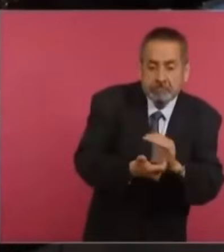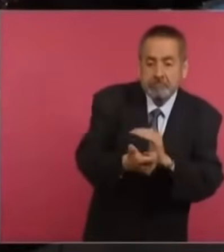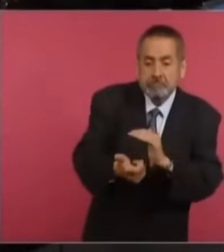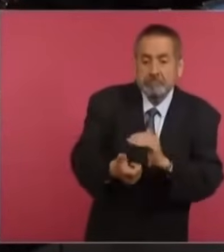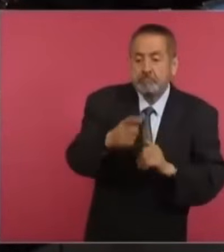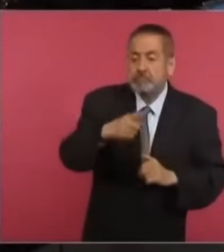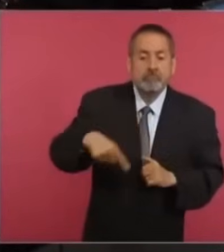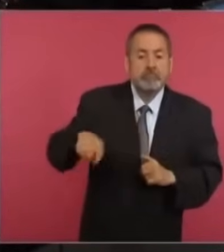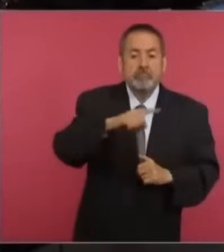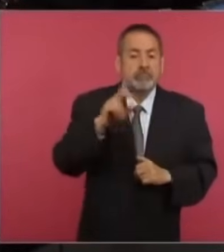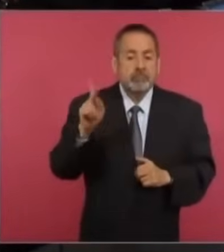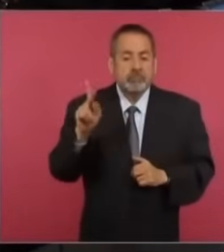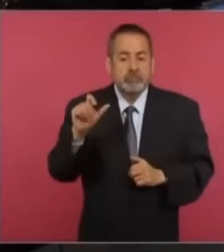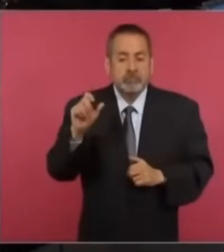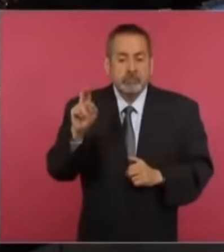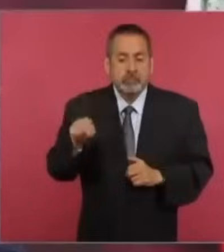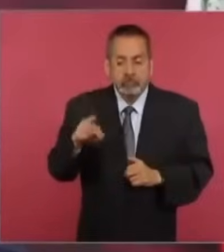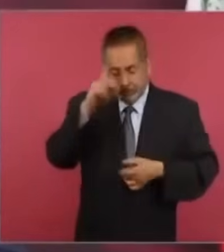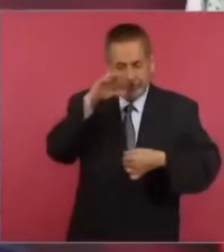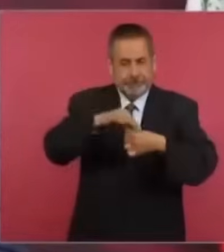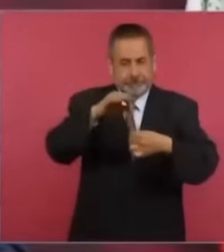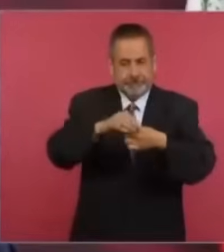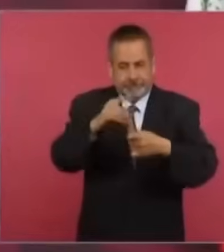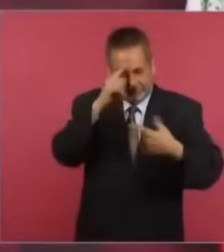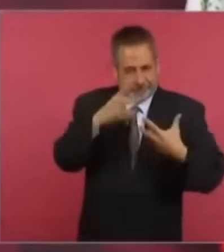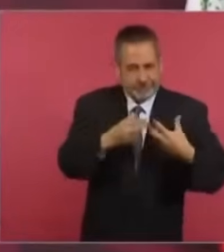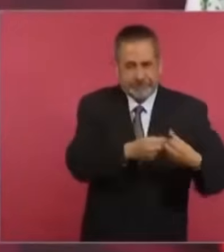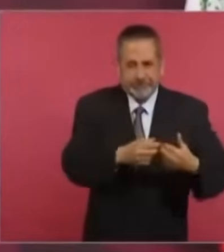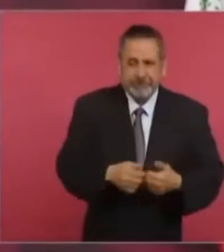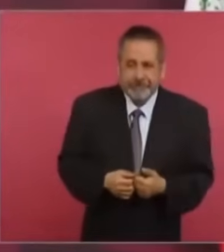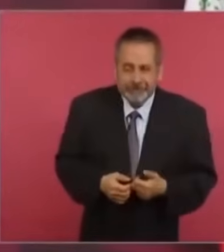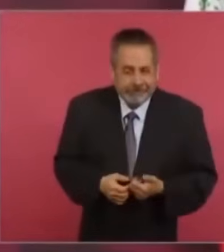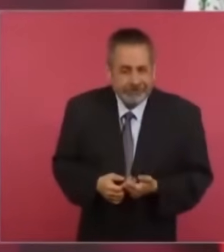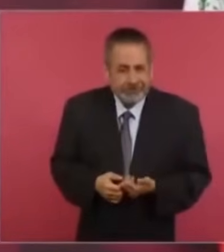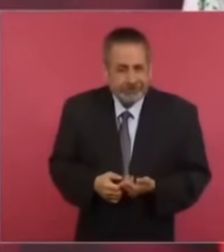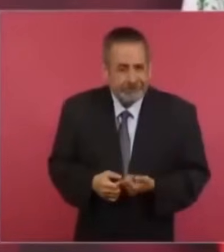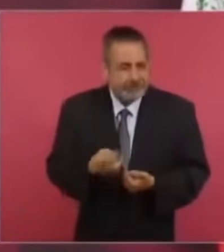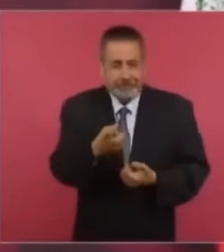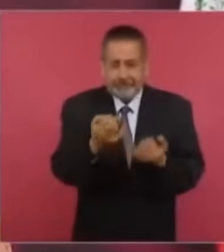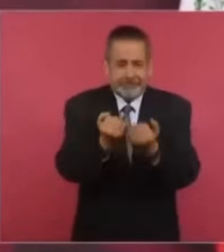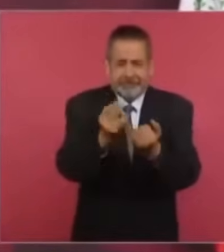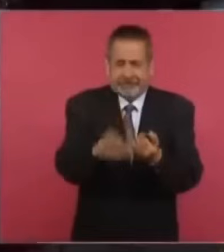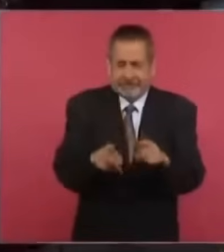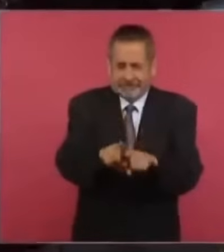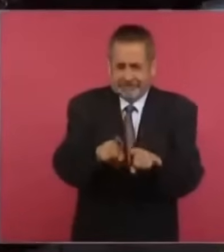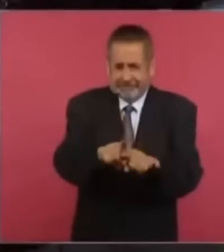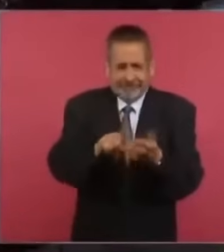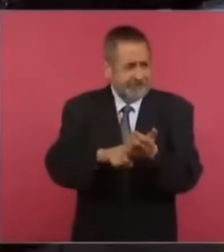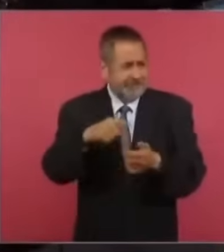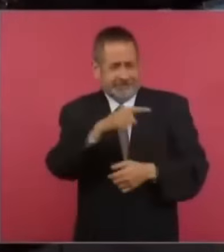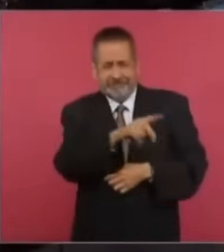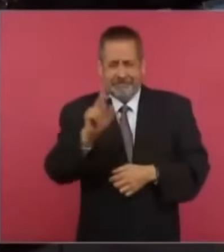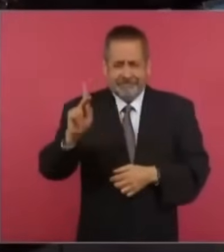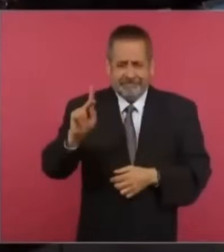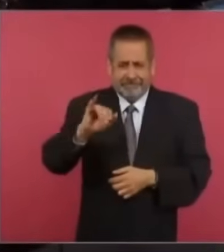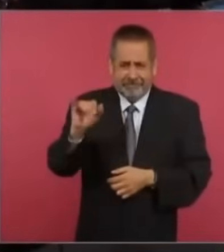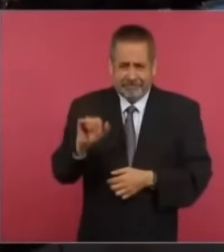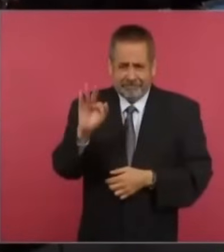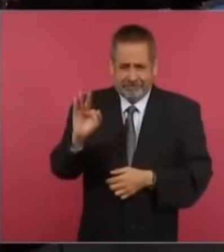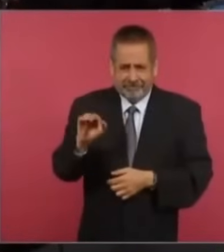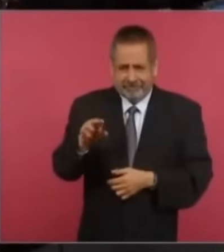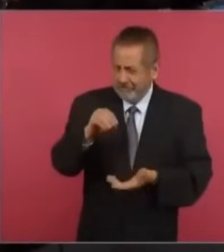que votaran por la reforma energética. Pues así está lo del Poder Judicial ahora.